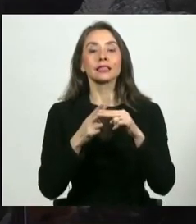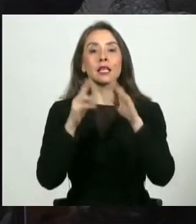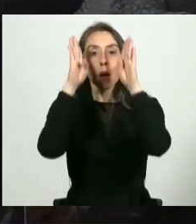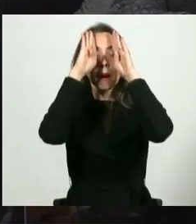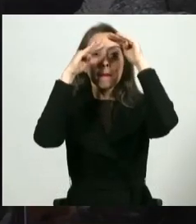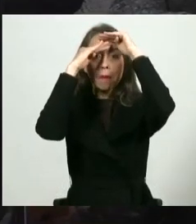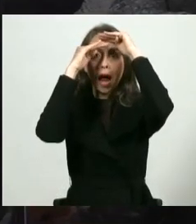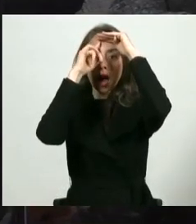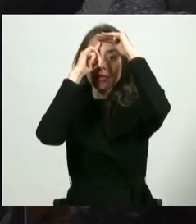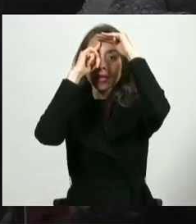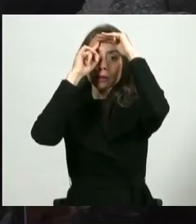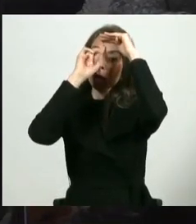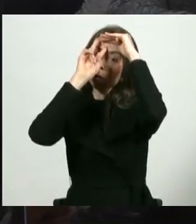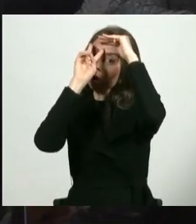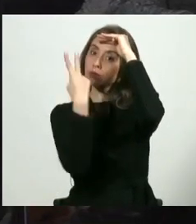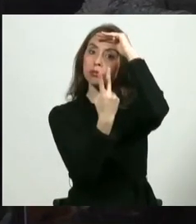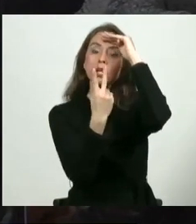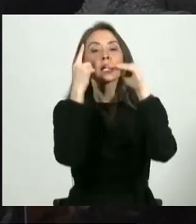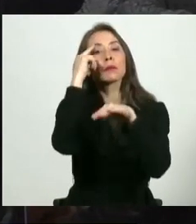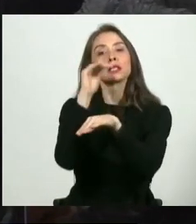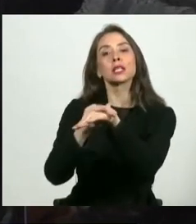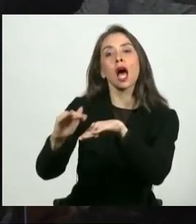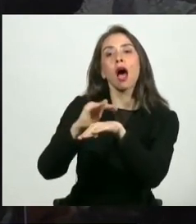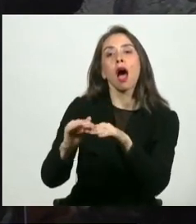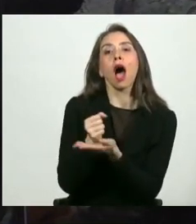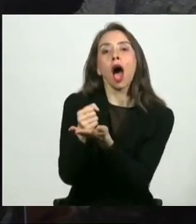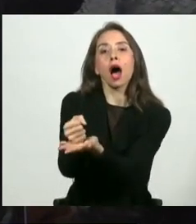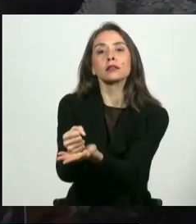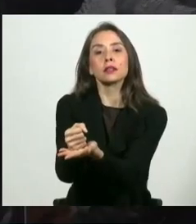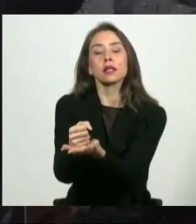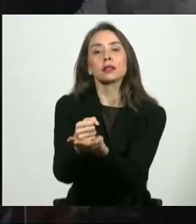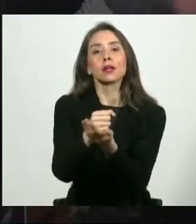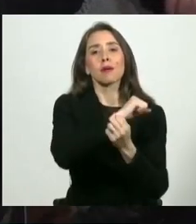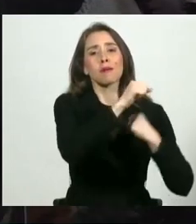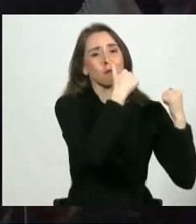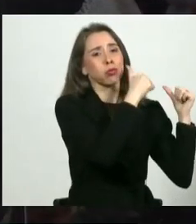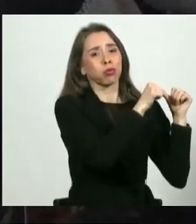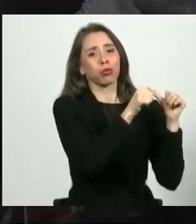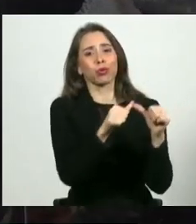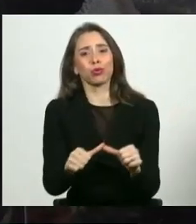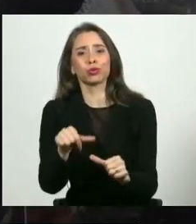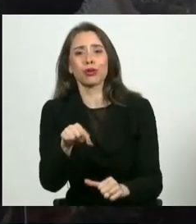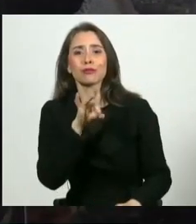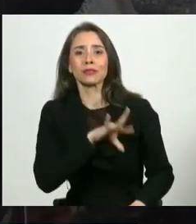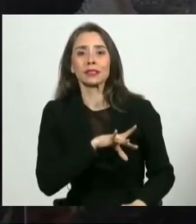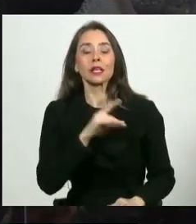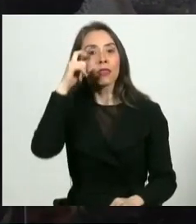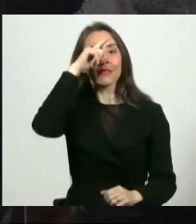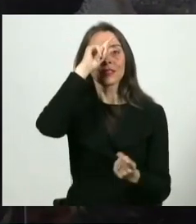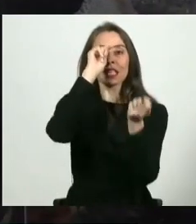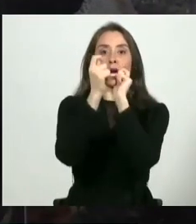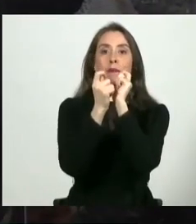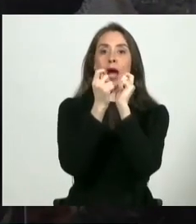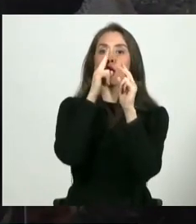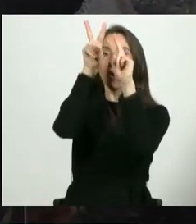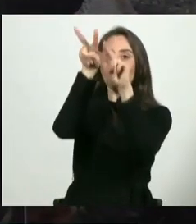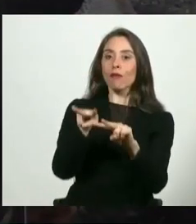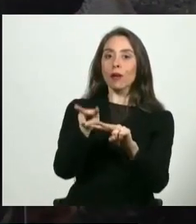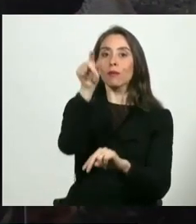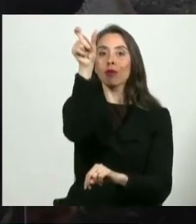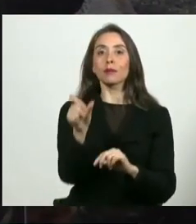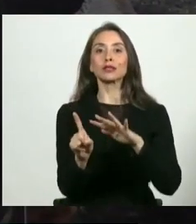paradigma asistencialista, en el cual estamos inmersos desde hace muchísimos años, es muy difícil cambiar la visualización de las personas en